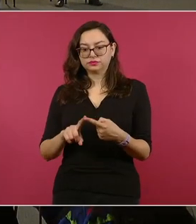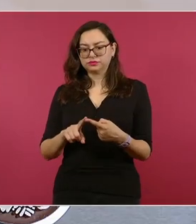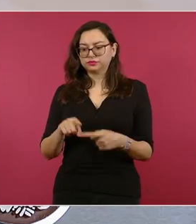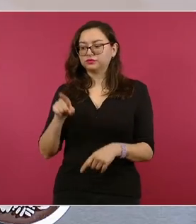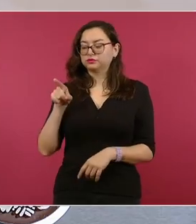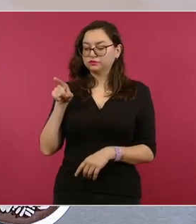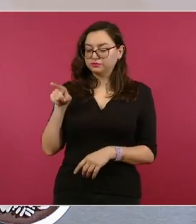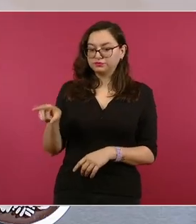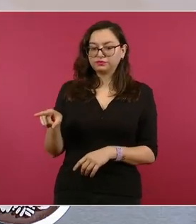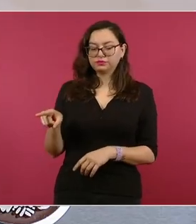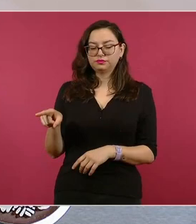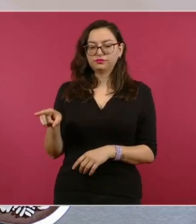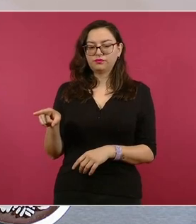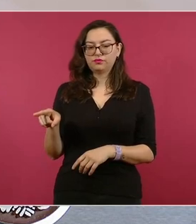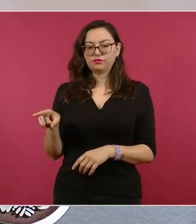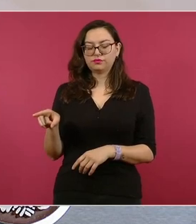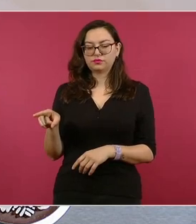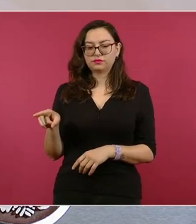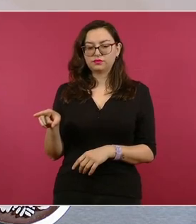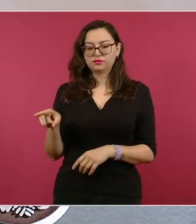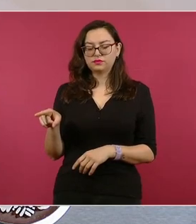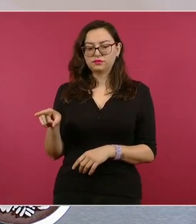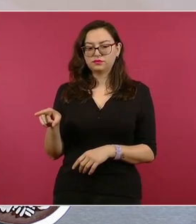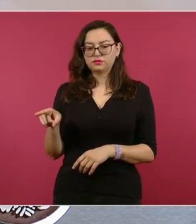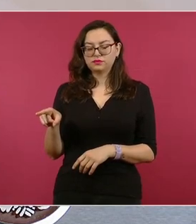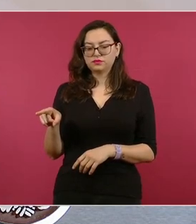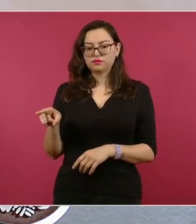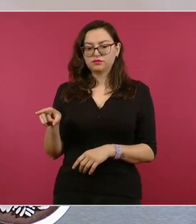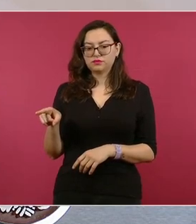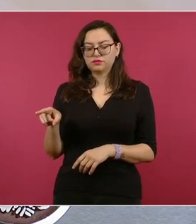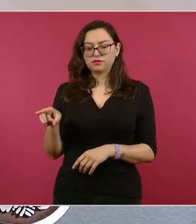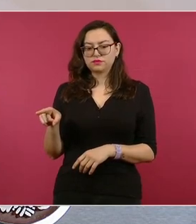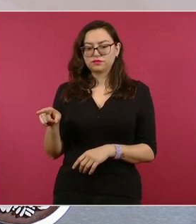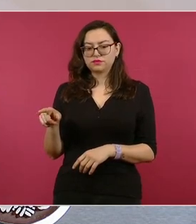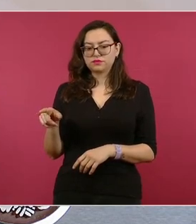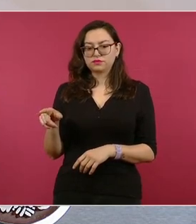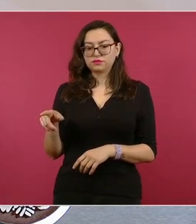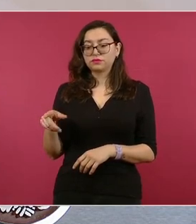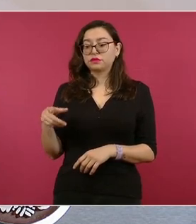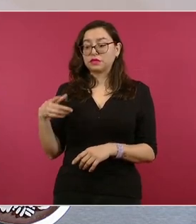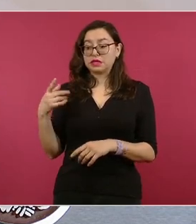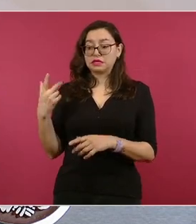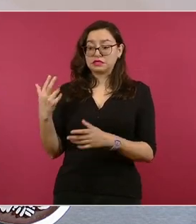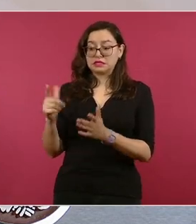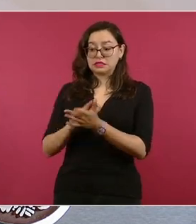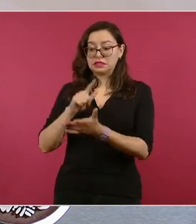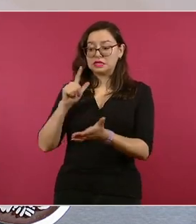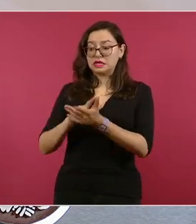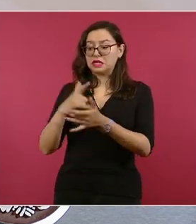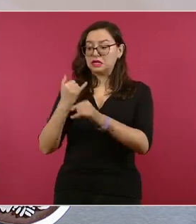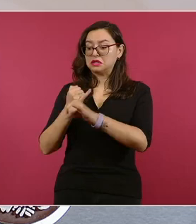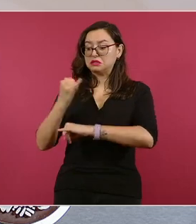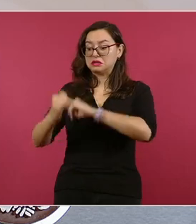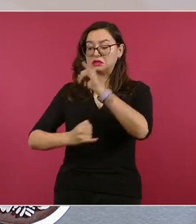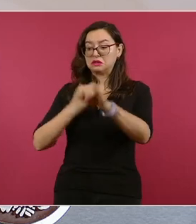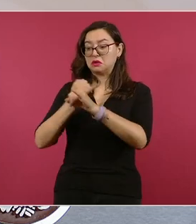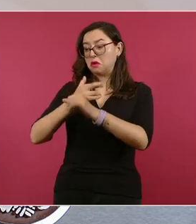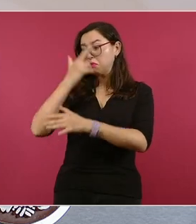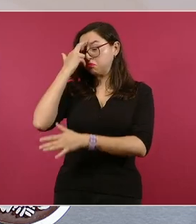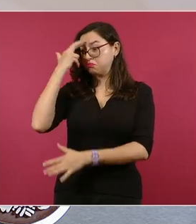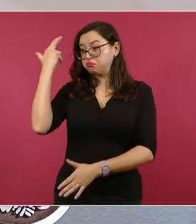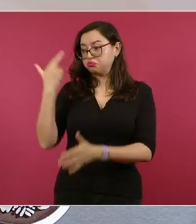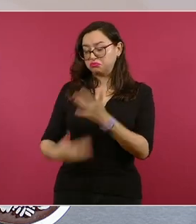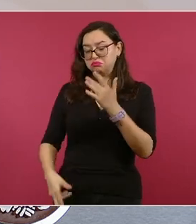es responsable del daño que las violaciones de sus obligaciones internacionales han causado y siguen causando